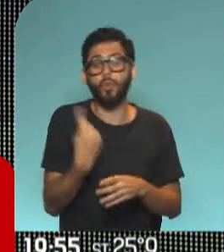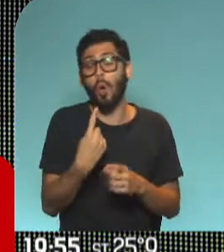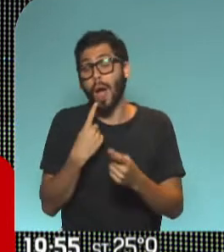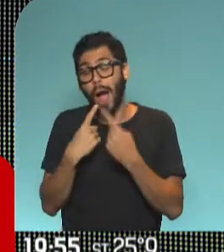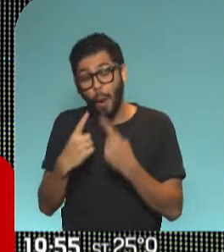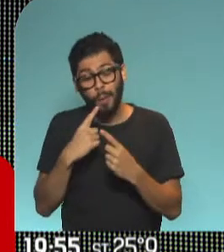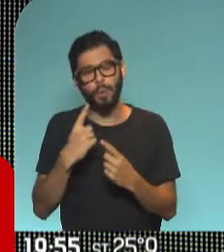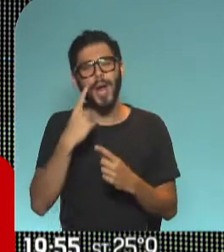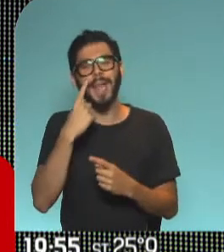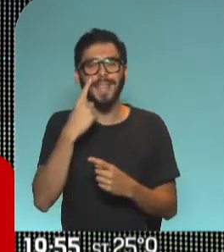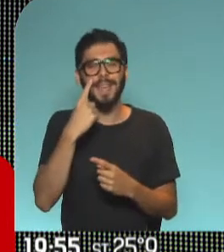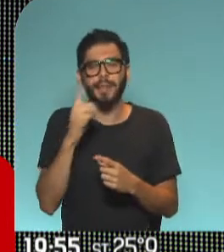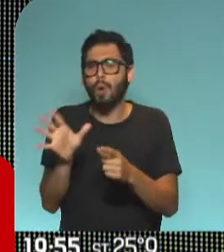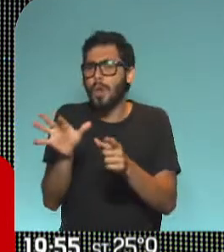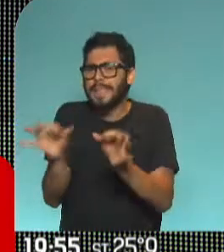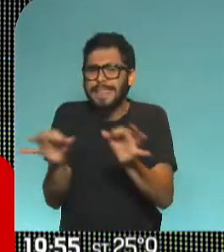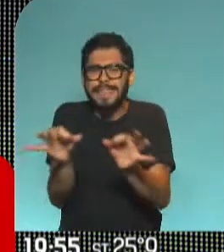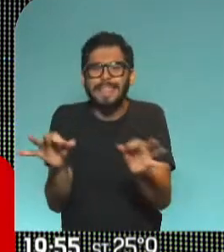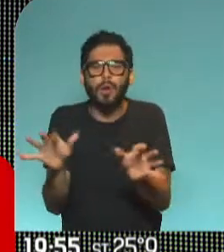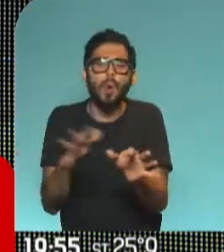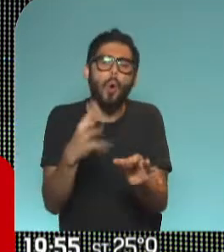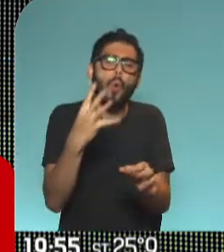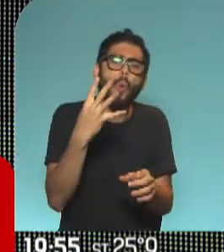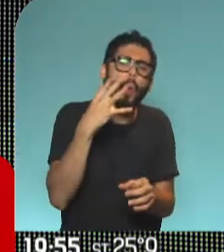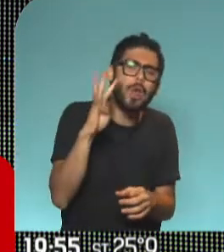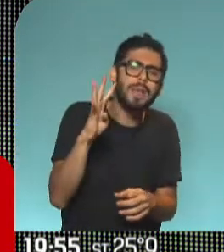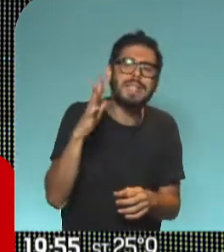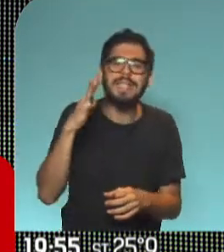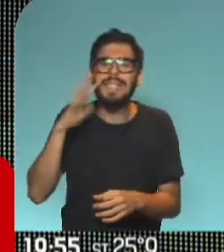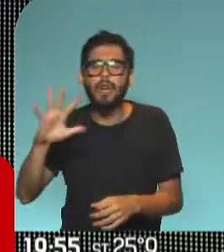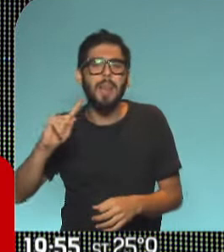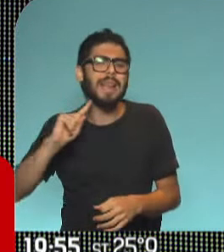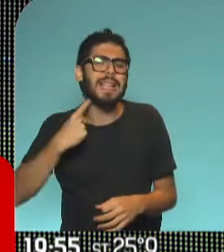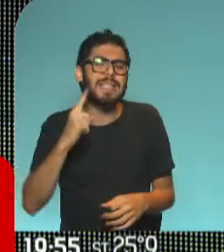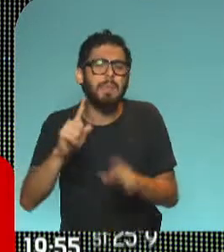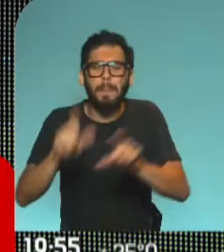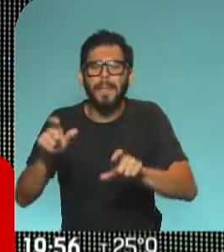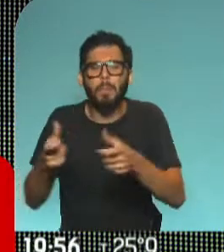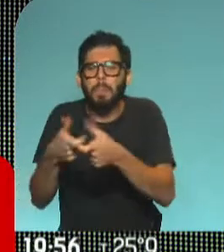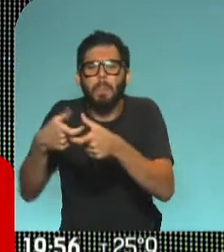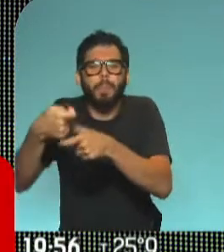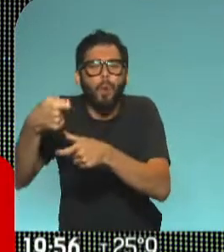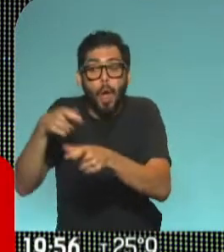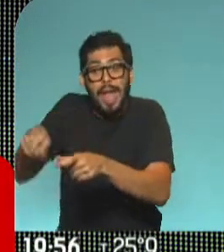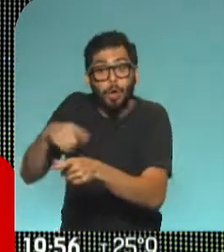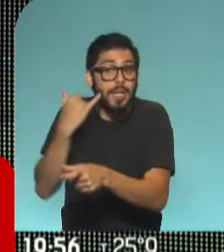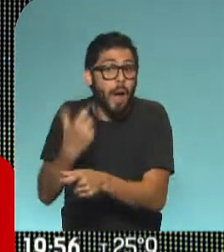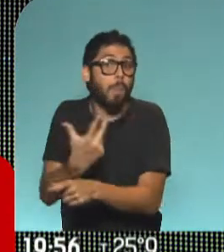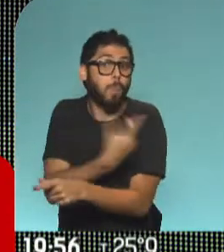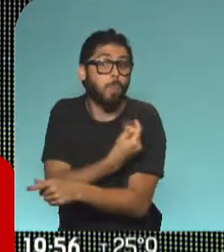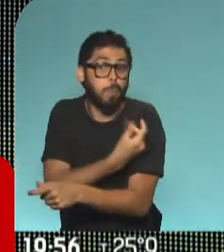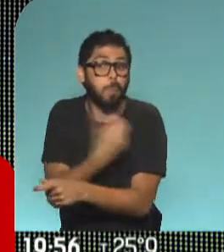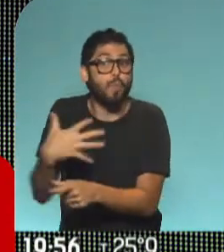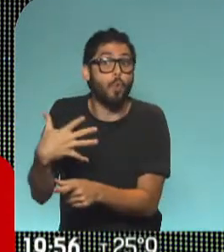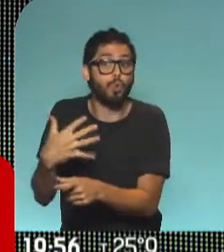que son poblaciones pequeñas, 4.000, 5.000, 13.000 habitantes. Muchos de ellos ya tienen un nivel de vacunación alta porque, como al